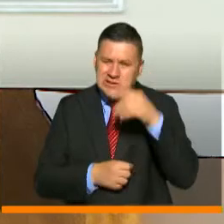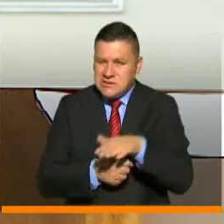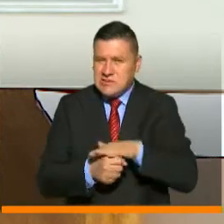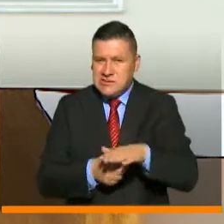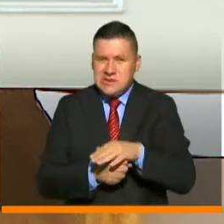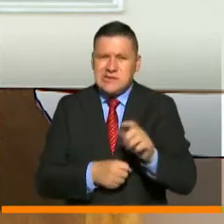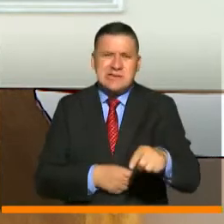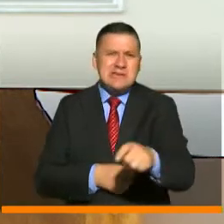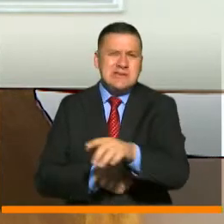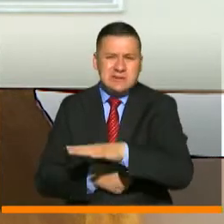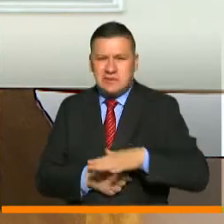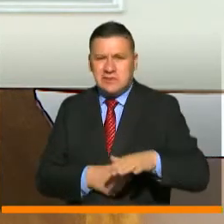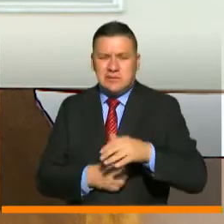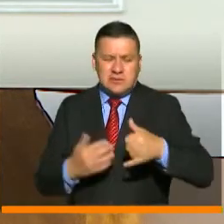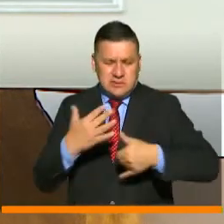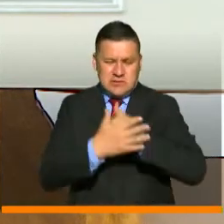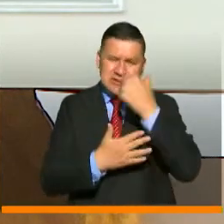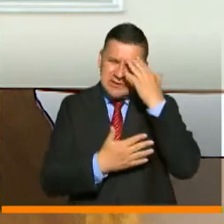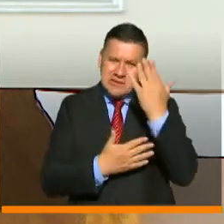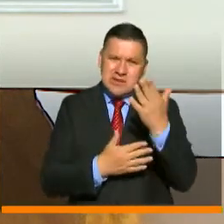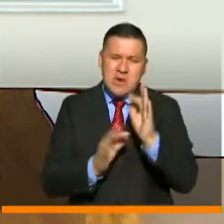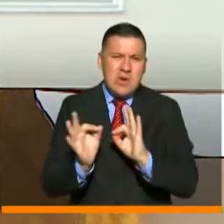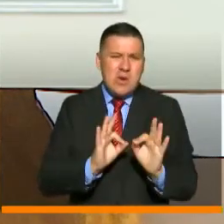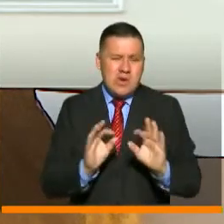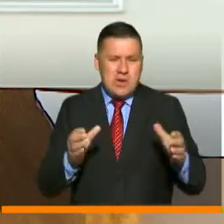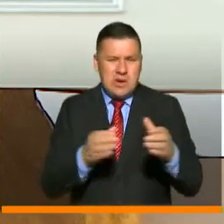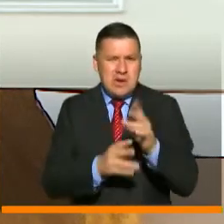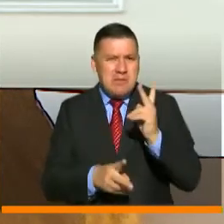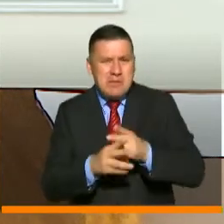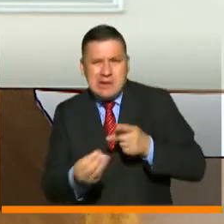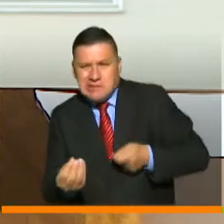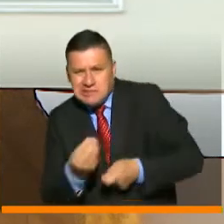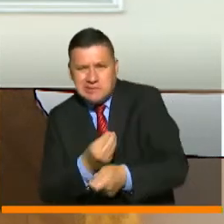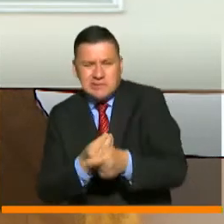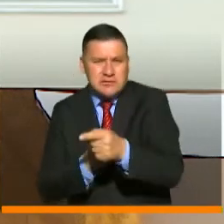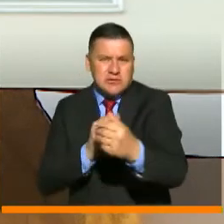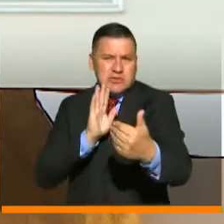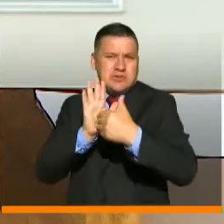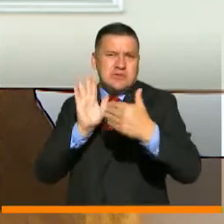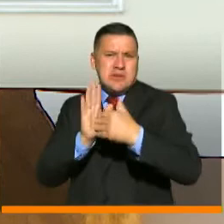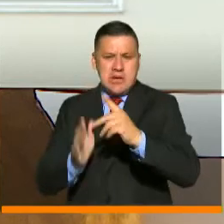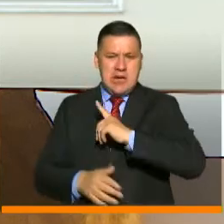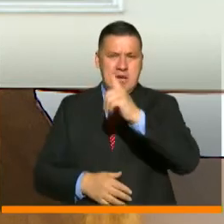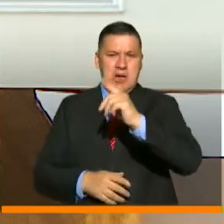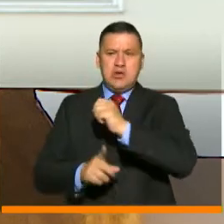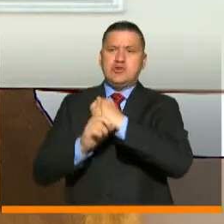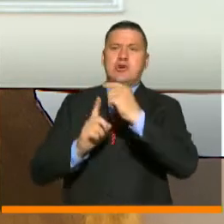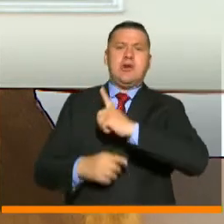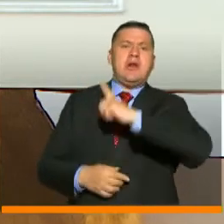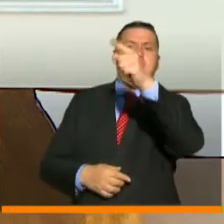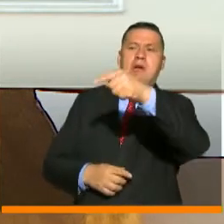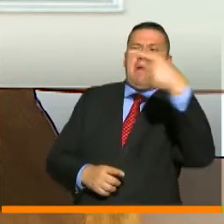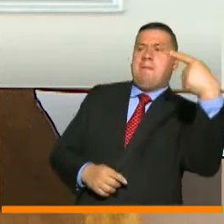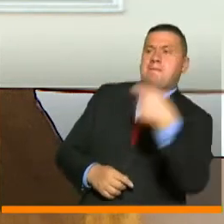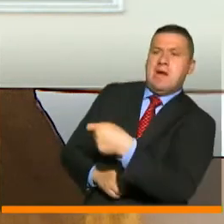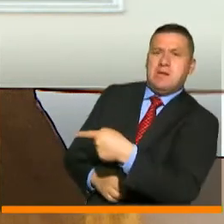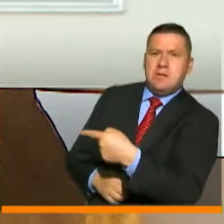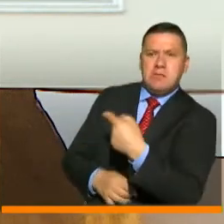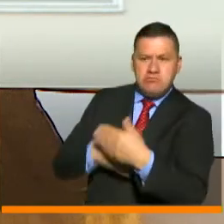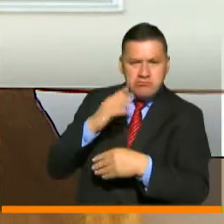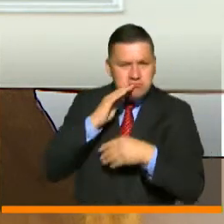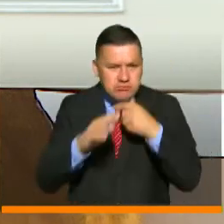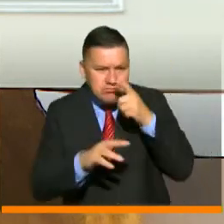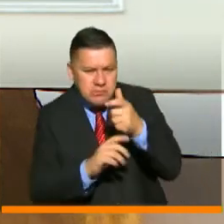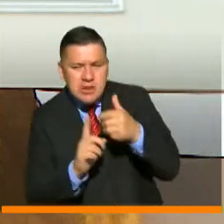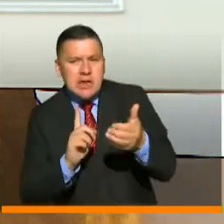de las necesidades del país de enfrentar las organizaciones criminales que atentan contra líderes sociales y que atentan contra personas en proceso de